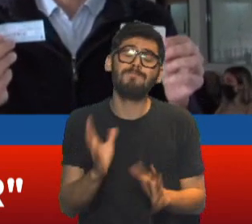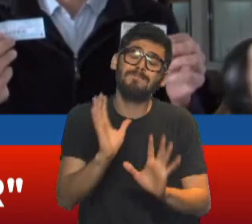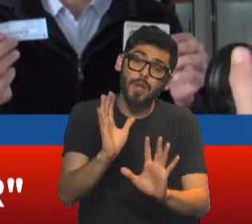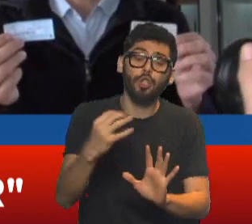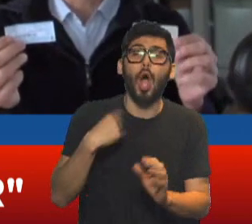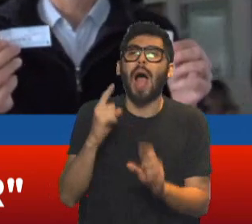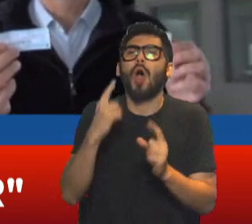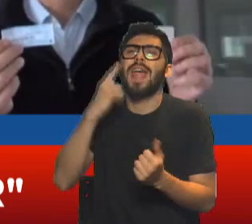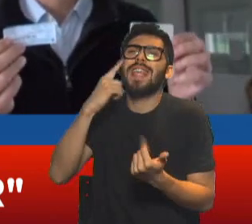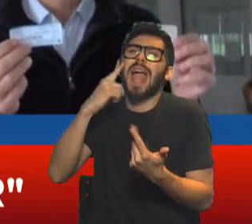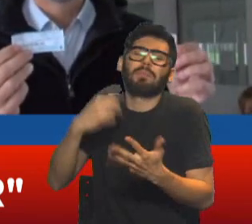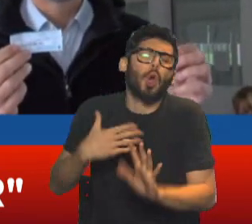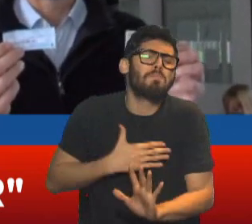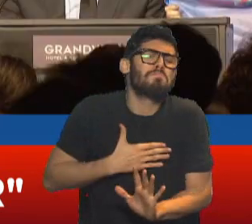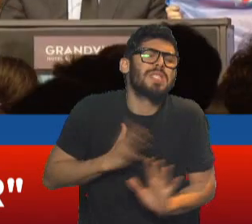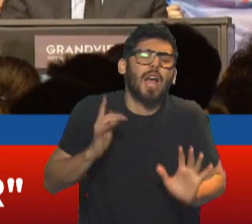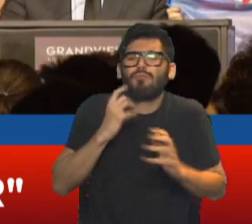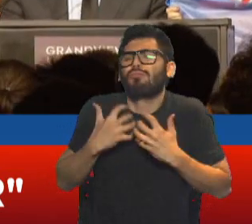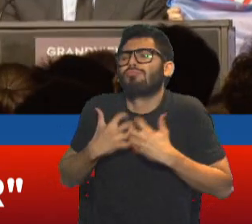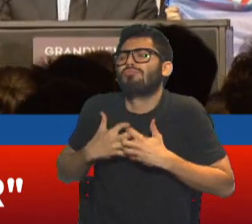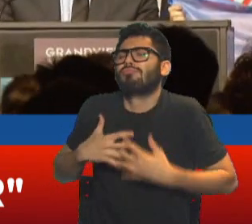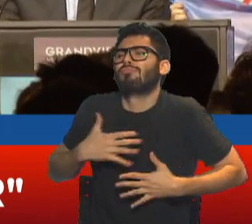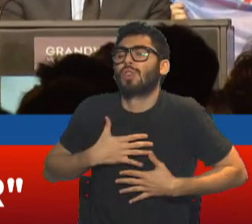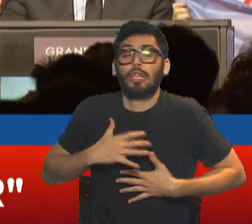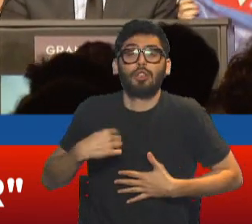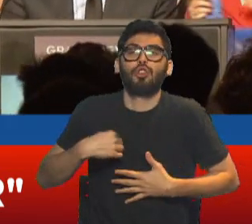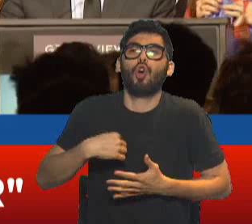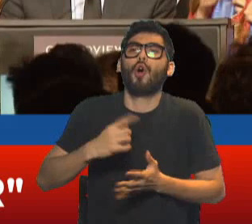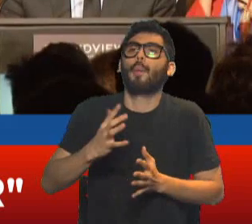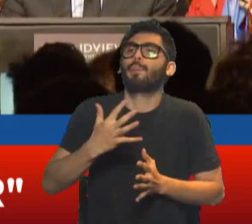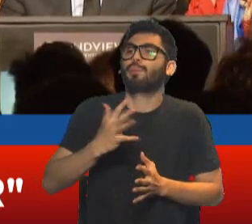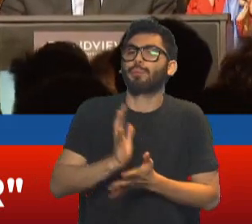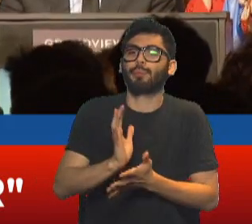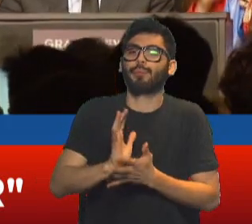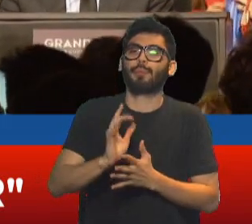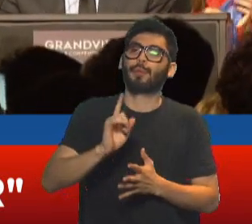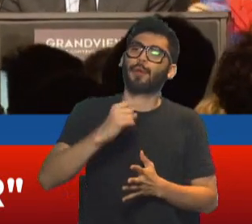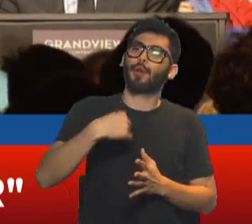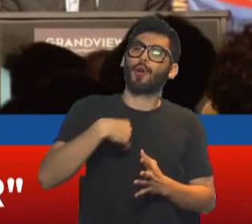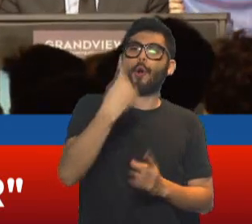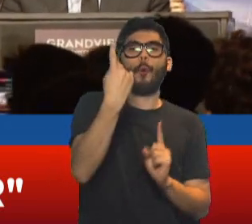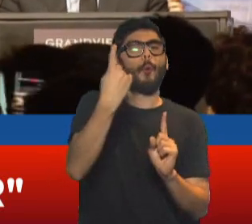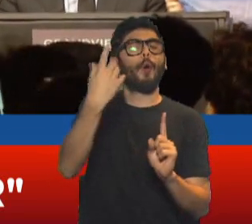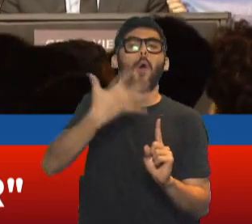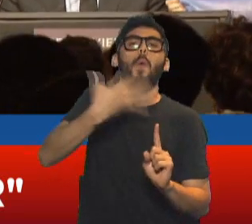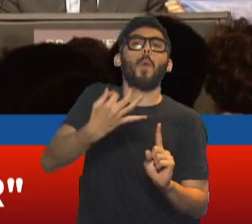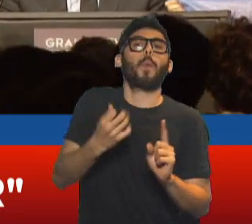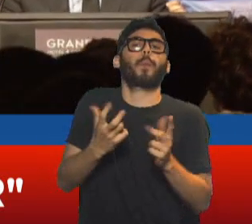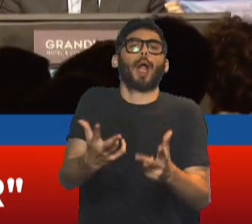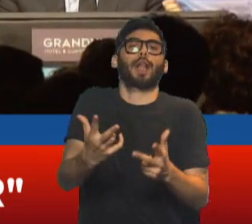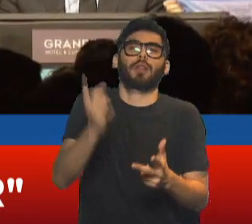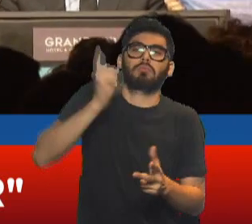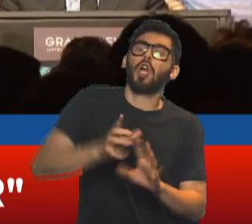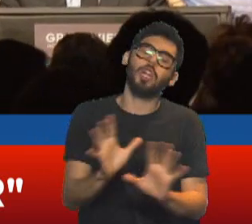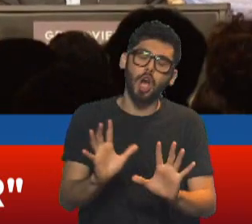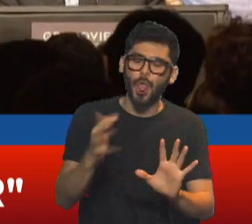ideas, pero son mías, son reflexiones, tampoco me siento el dueño de la verdad. Hay que tratar de procesar con mucha calma, con mucha